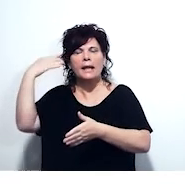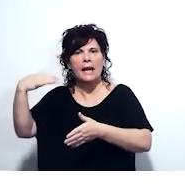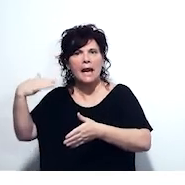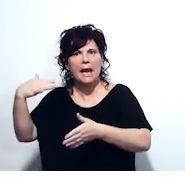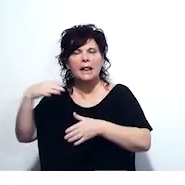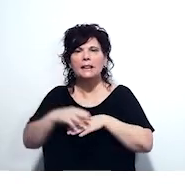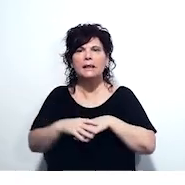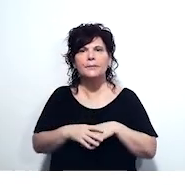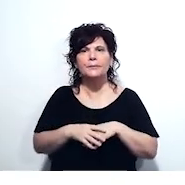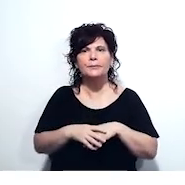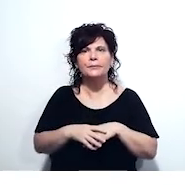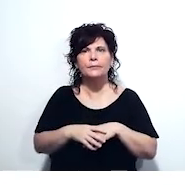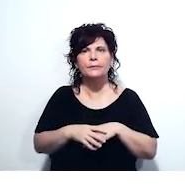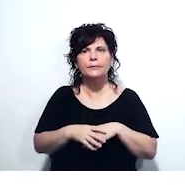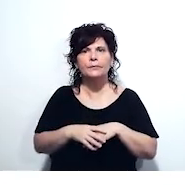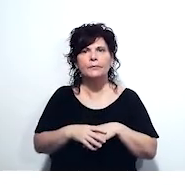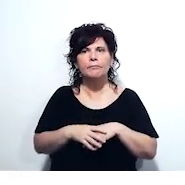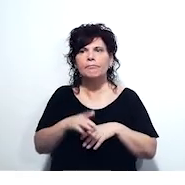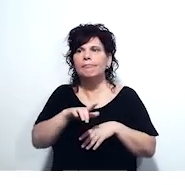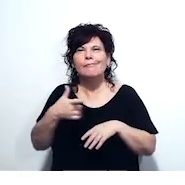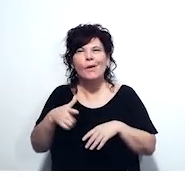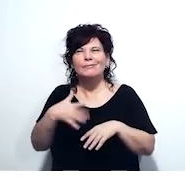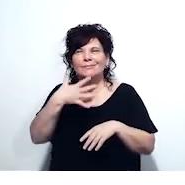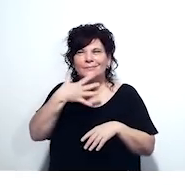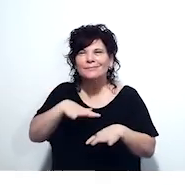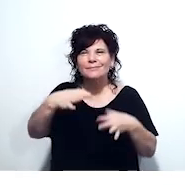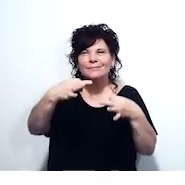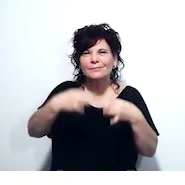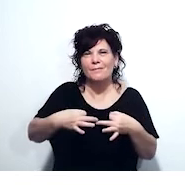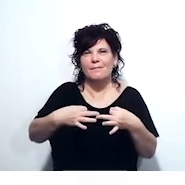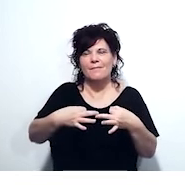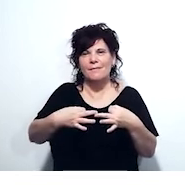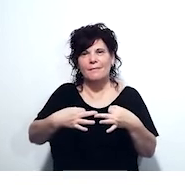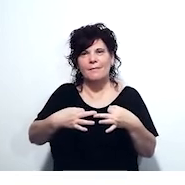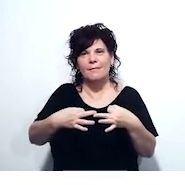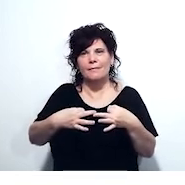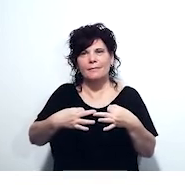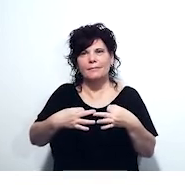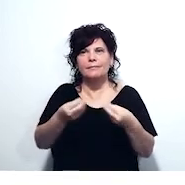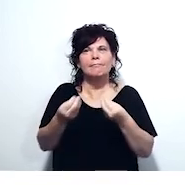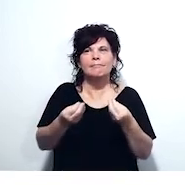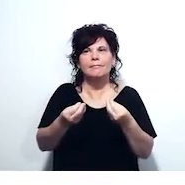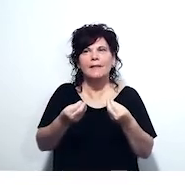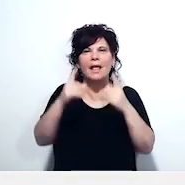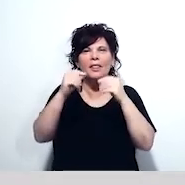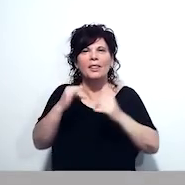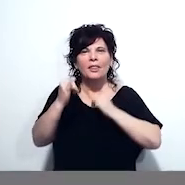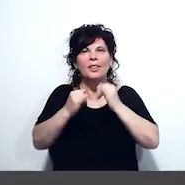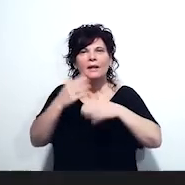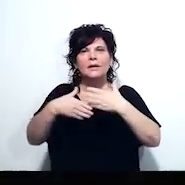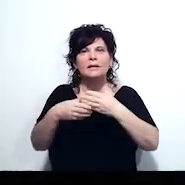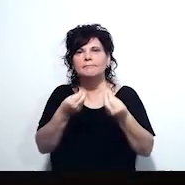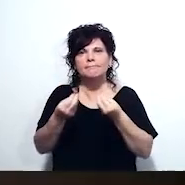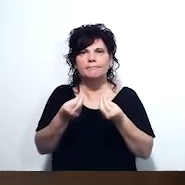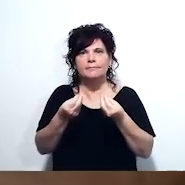y todavía no tenemos una comprensión común de qué pueden hacer estos datos a través